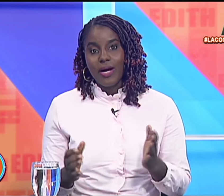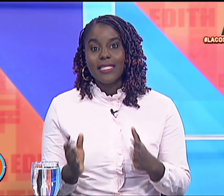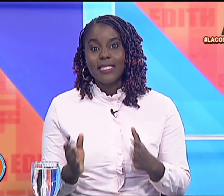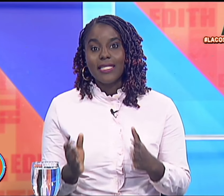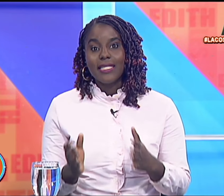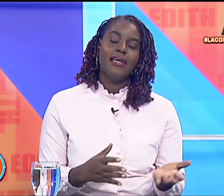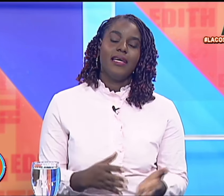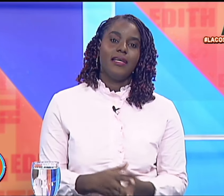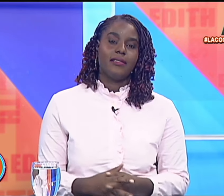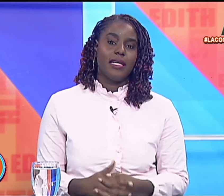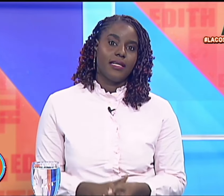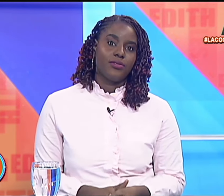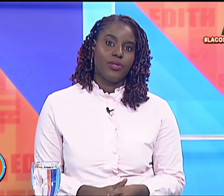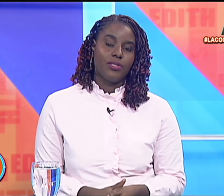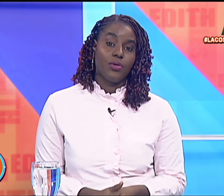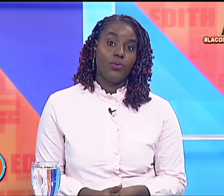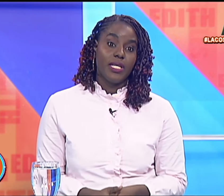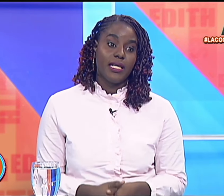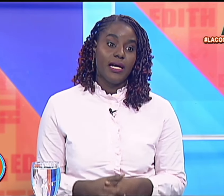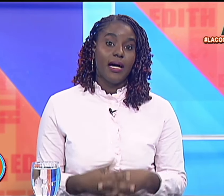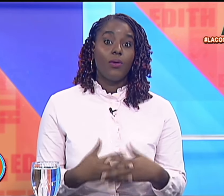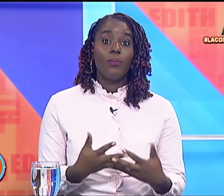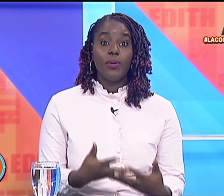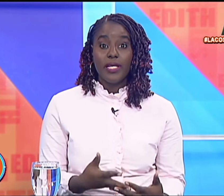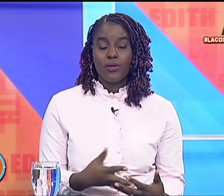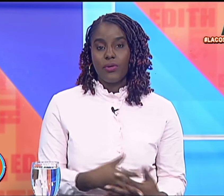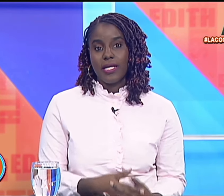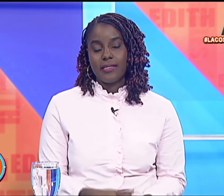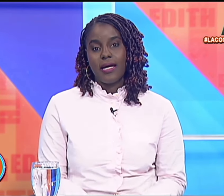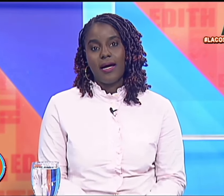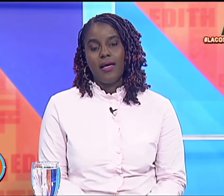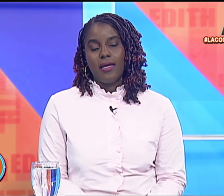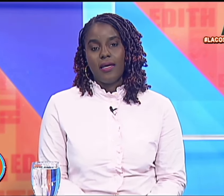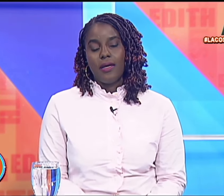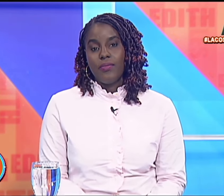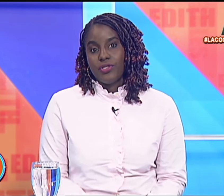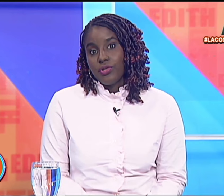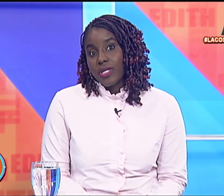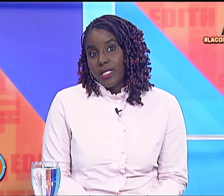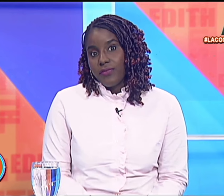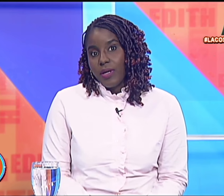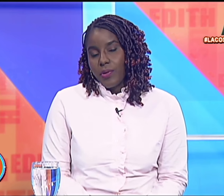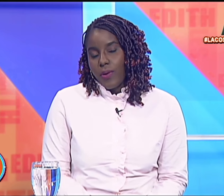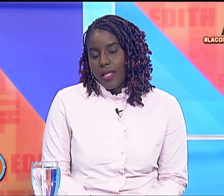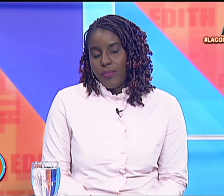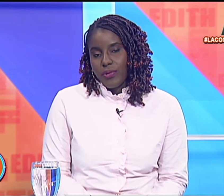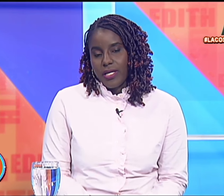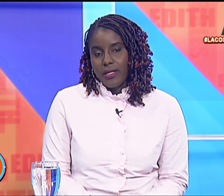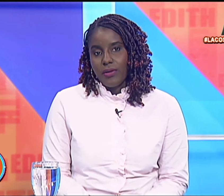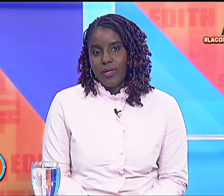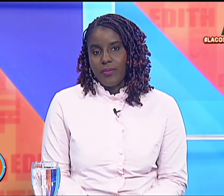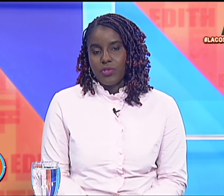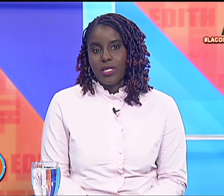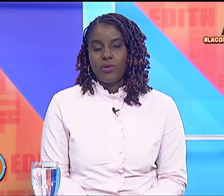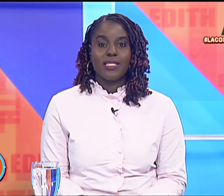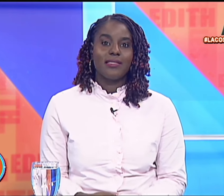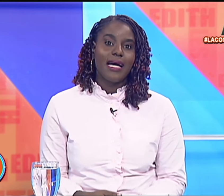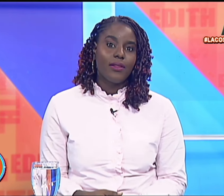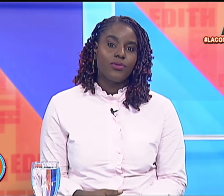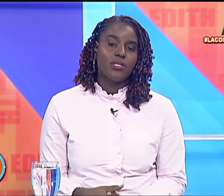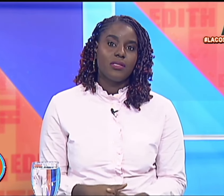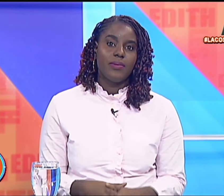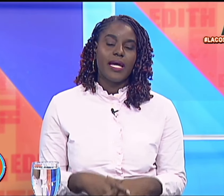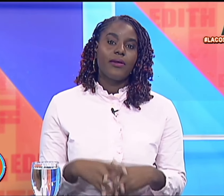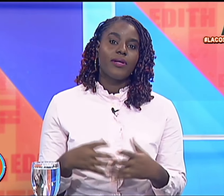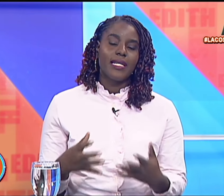interno antes de irse a Naciones Unidas a cumplir con esa misión que le fue aprobada, porque recordemos que los